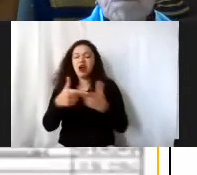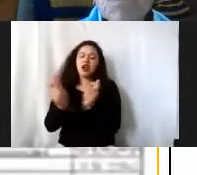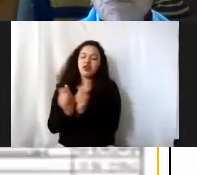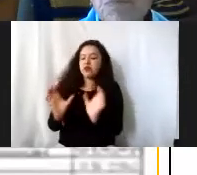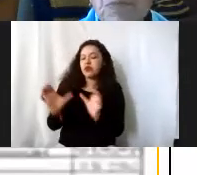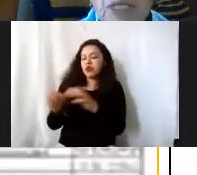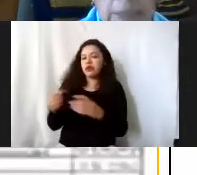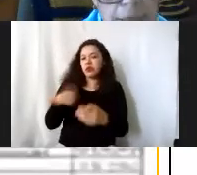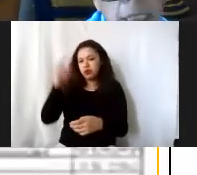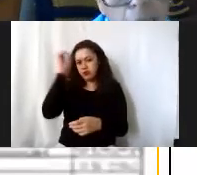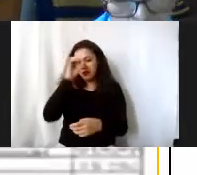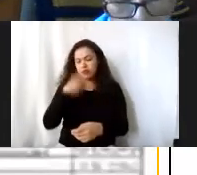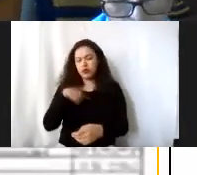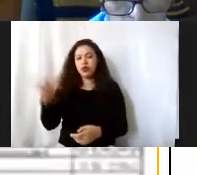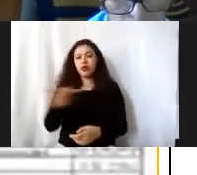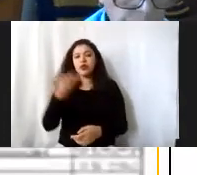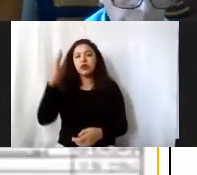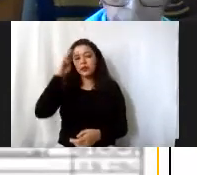Una pregunta, maestra. Sí.